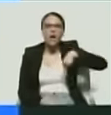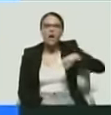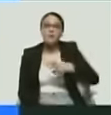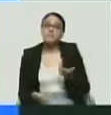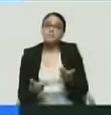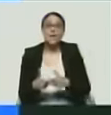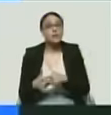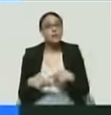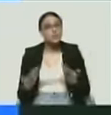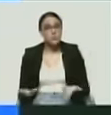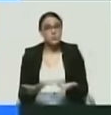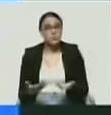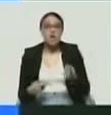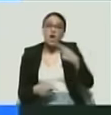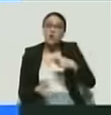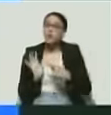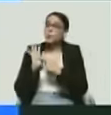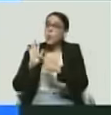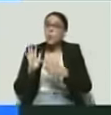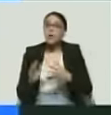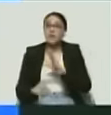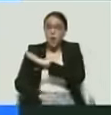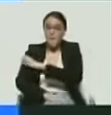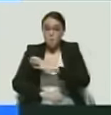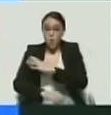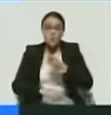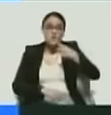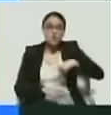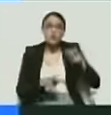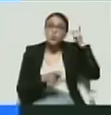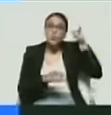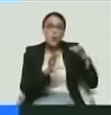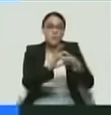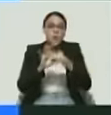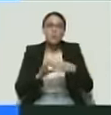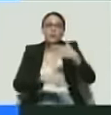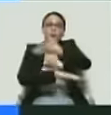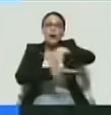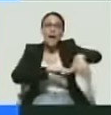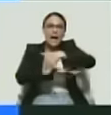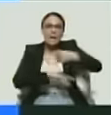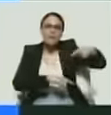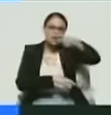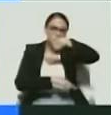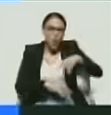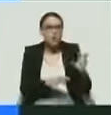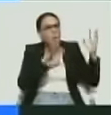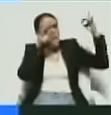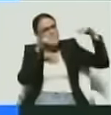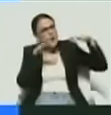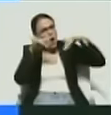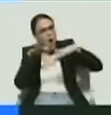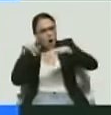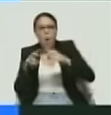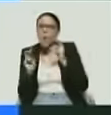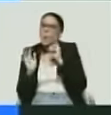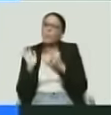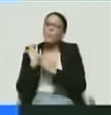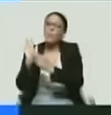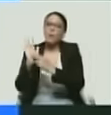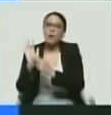En la calle, que la recupera y la mantiene el pueblo de Venezuela, tomamos todas las calles del país, estamos en la calle